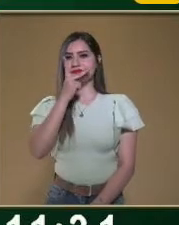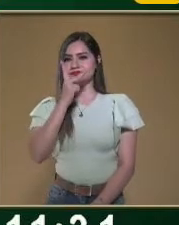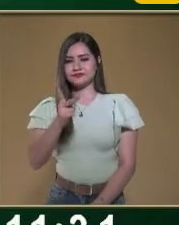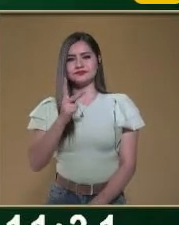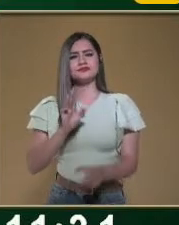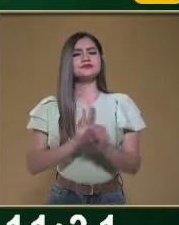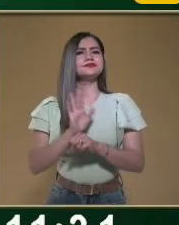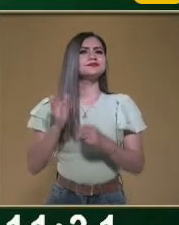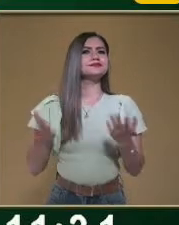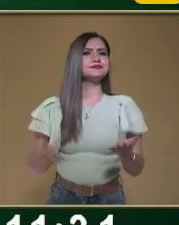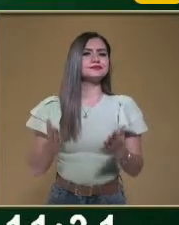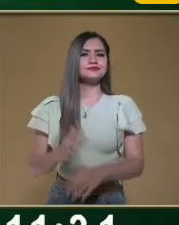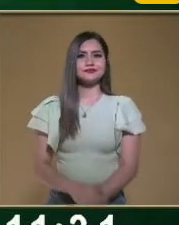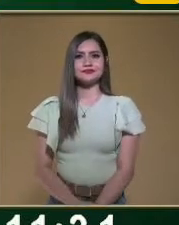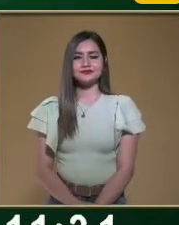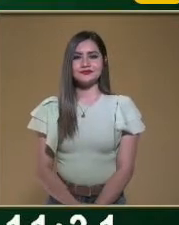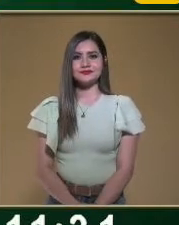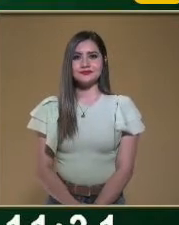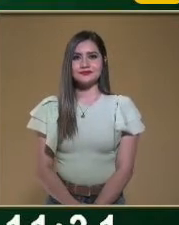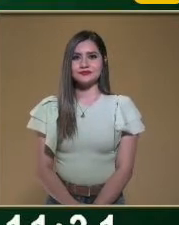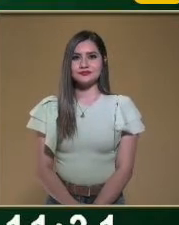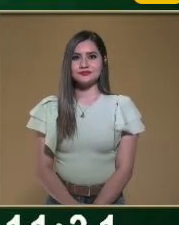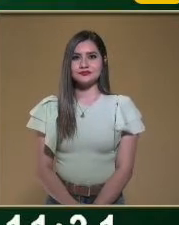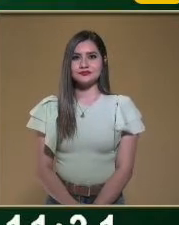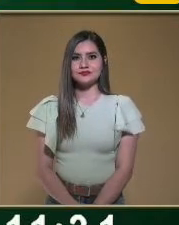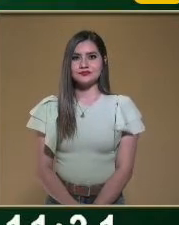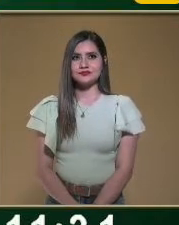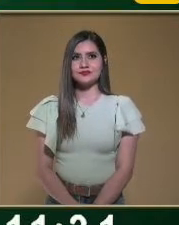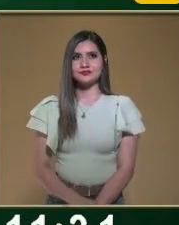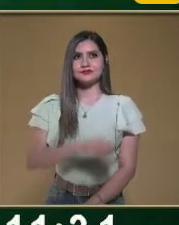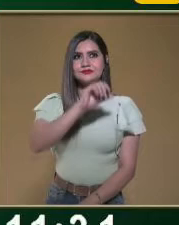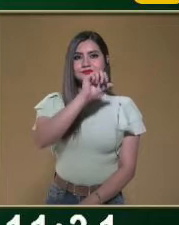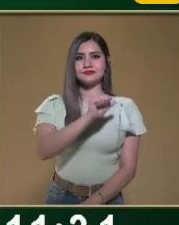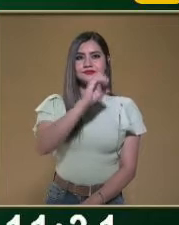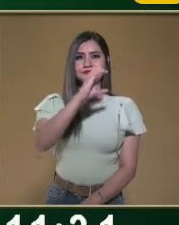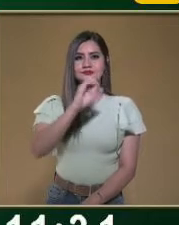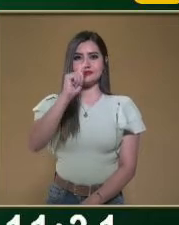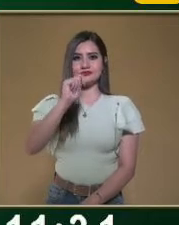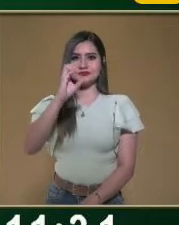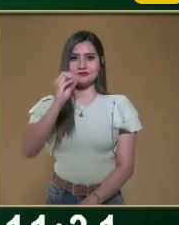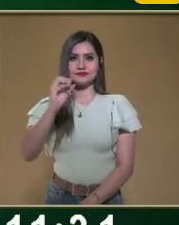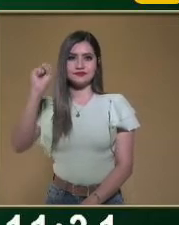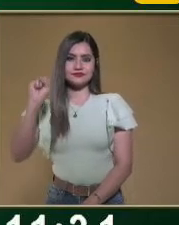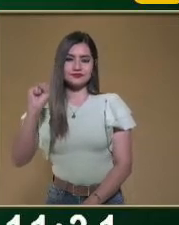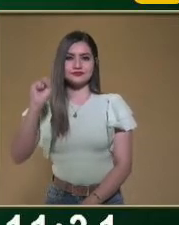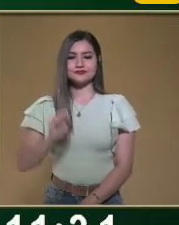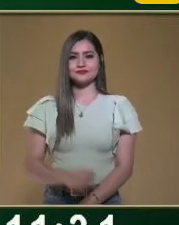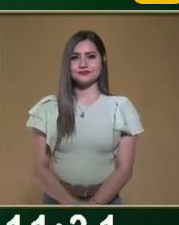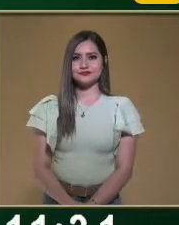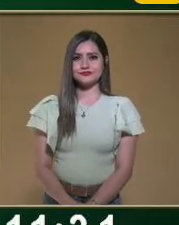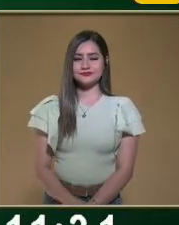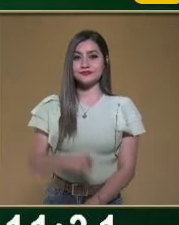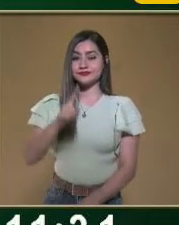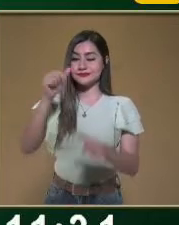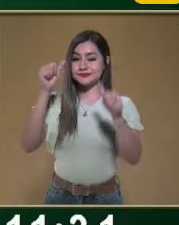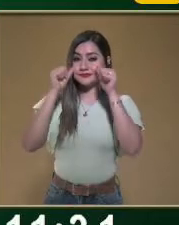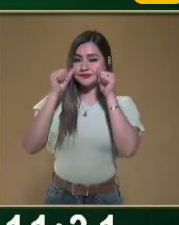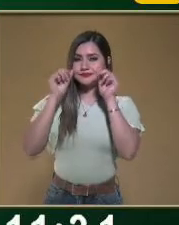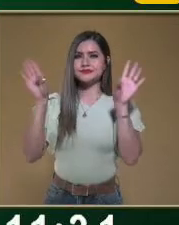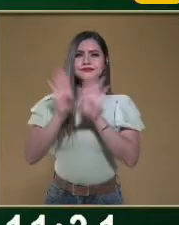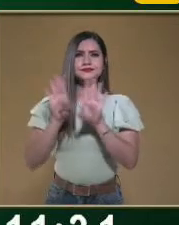letras? A ver, la palabra acto, ¿sí? Esa es otra palabra. Entonces, fíjate cómo